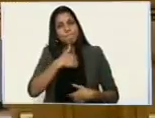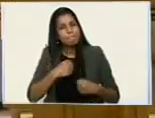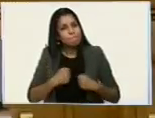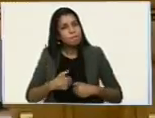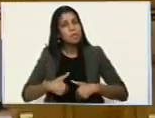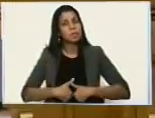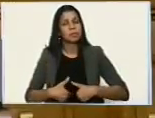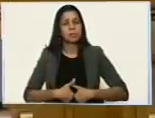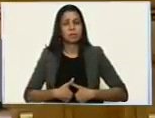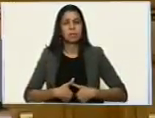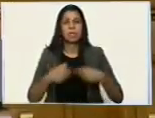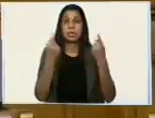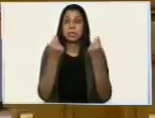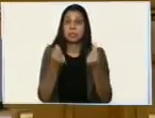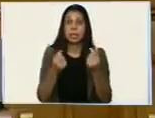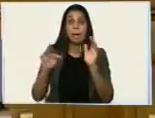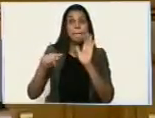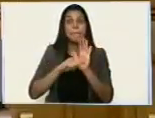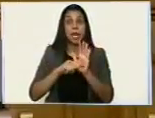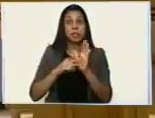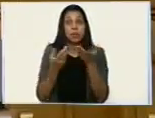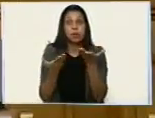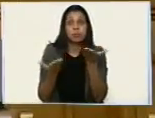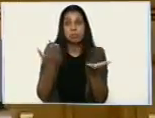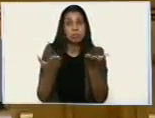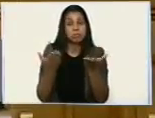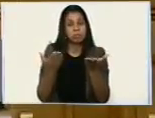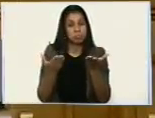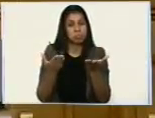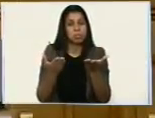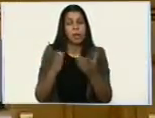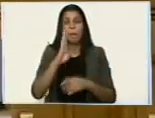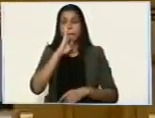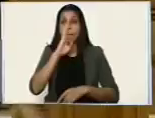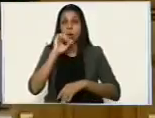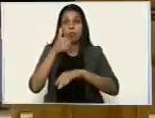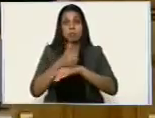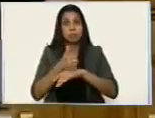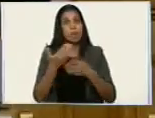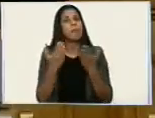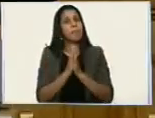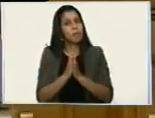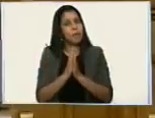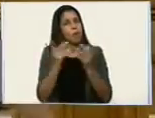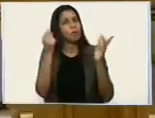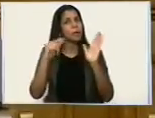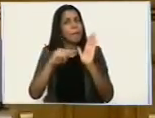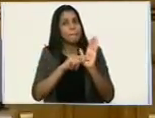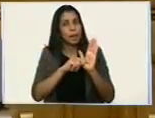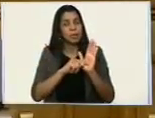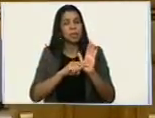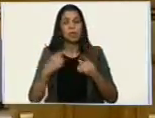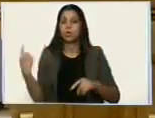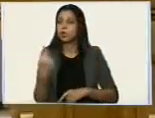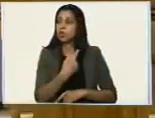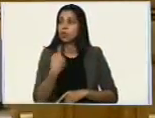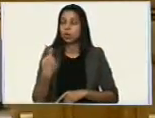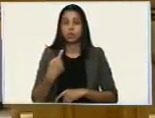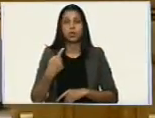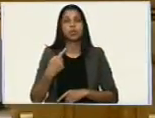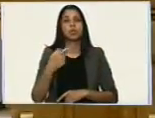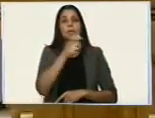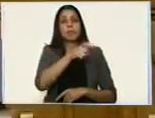la estabilización de precios, ya que esa es facultad del Banco Central de Venezuela. Aquí estamos, este cuerpo colegiado